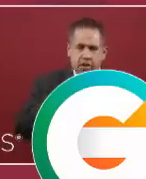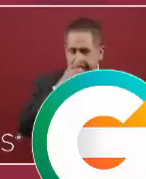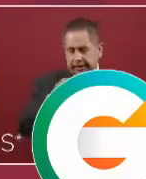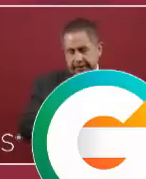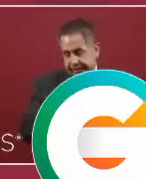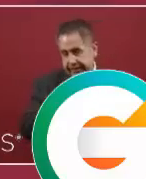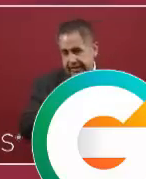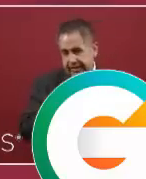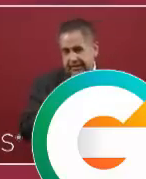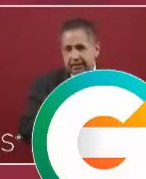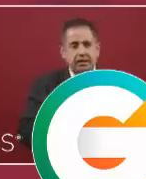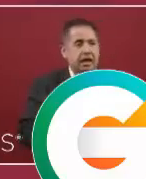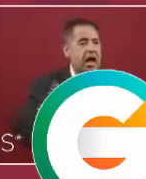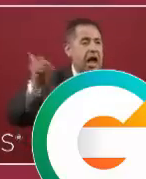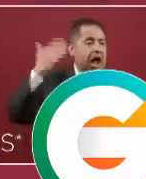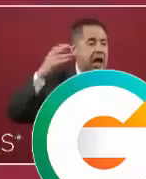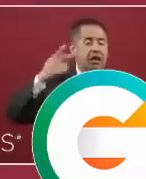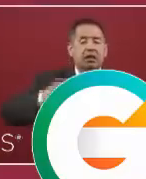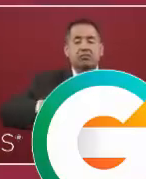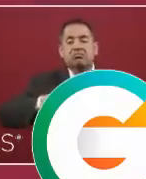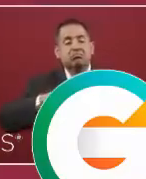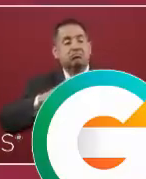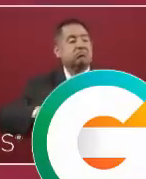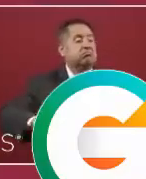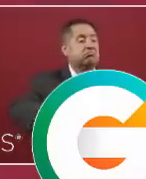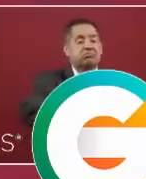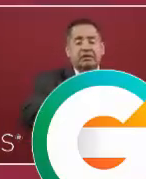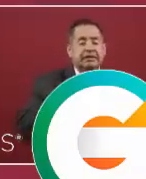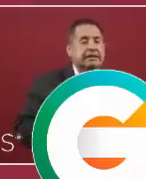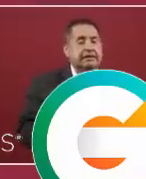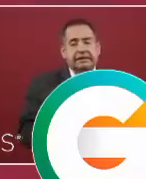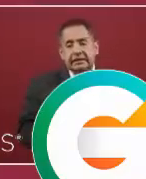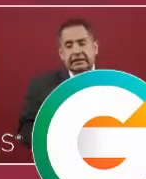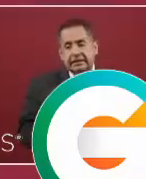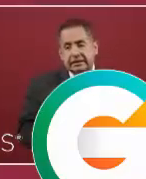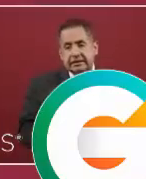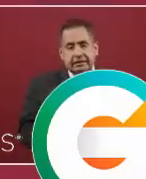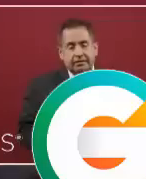el ciudadano estaba en